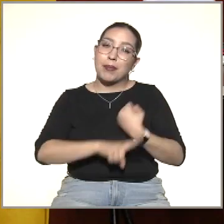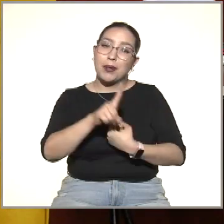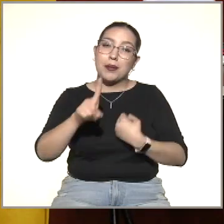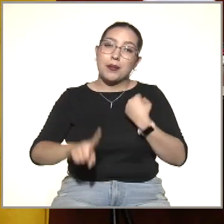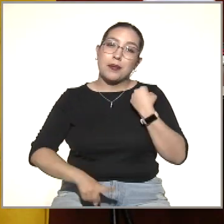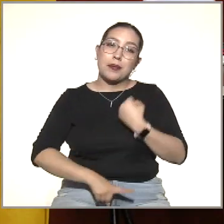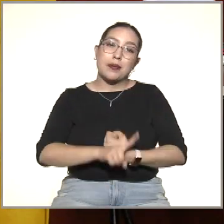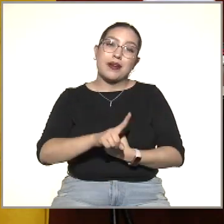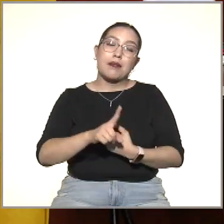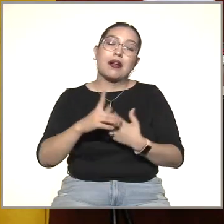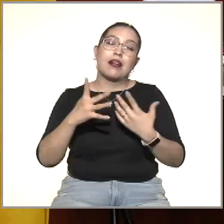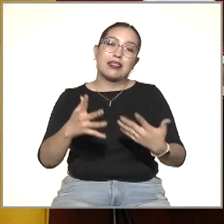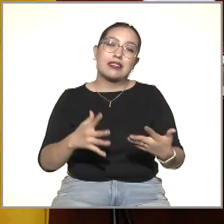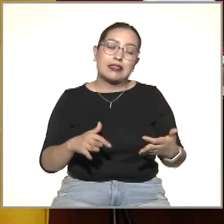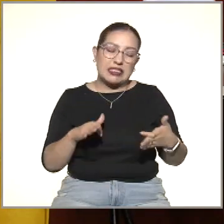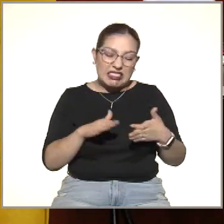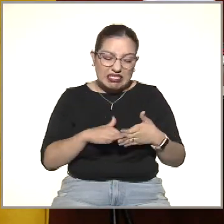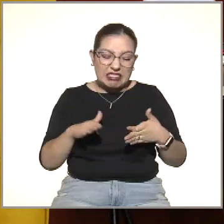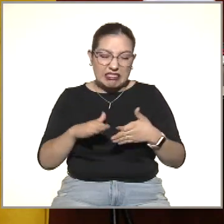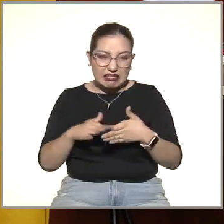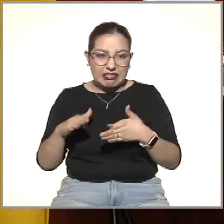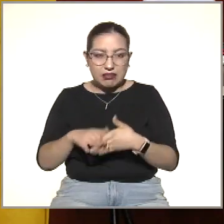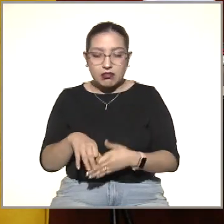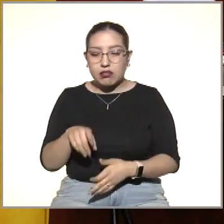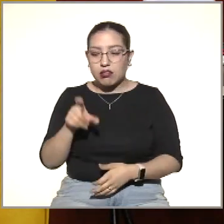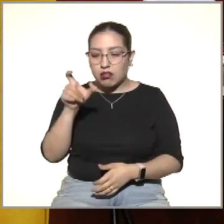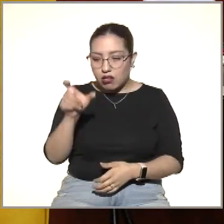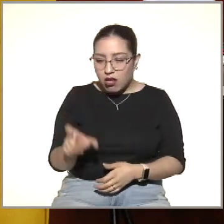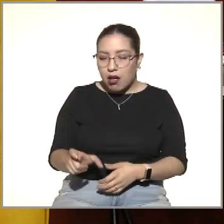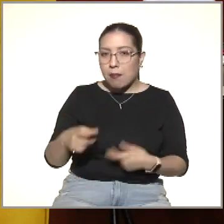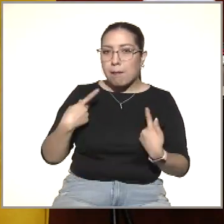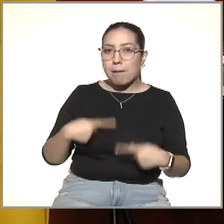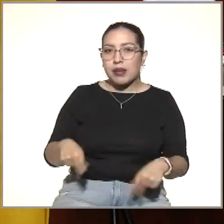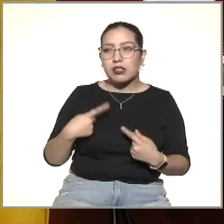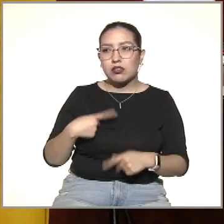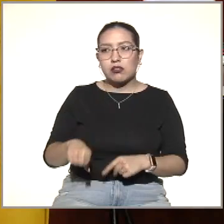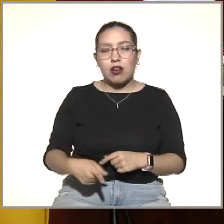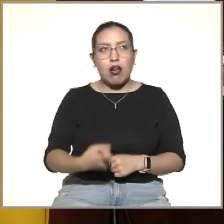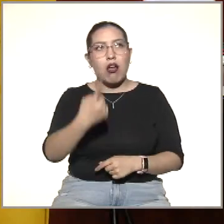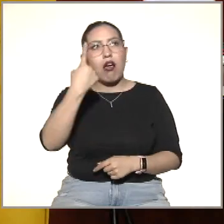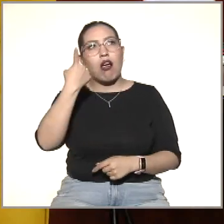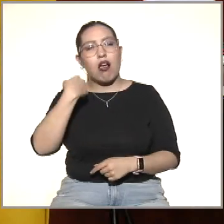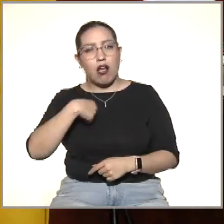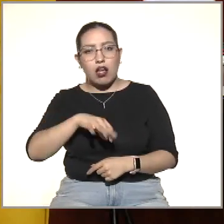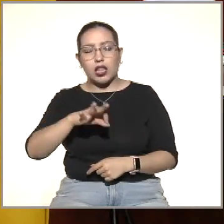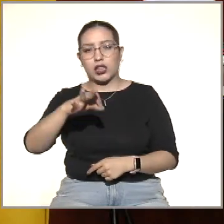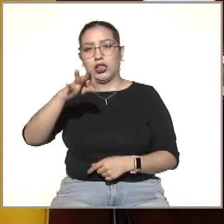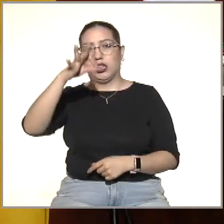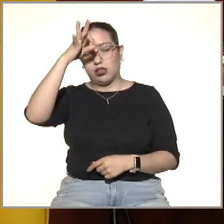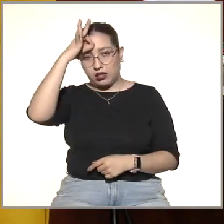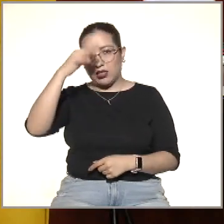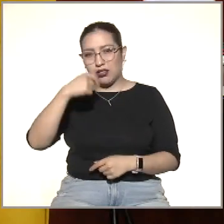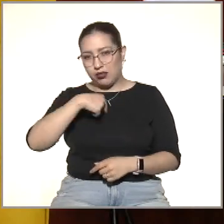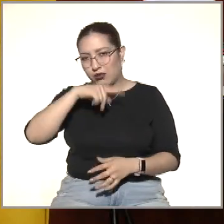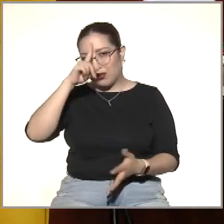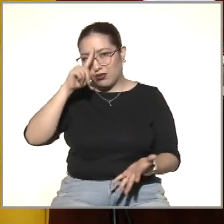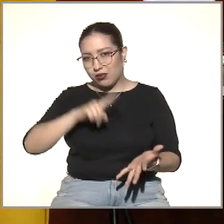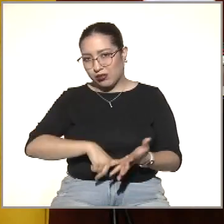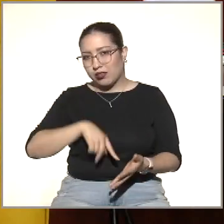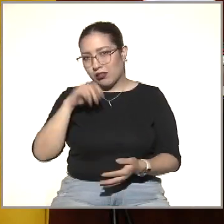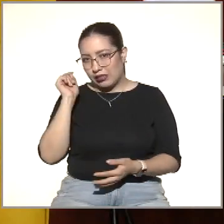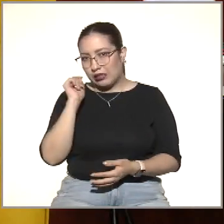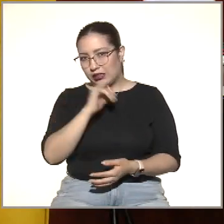una persona hasta llegar a convencerla de lo que le están diciendo. Por eso digo, ese es el problema